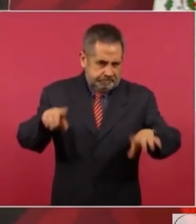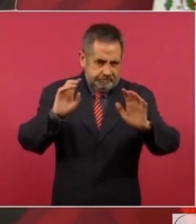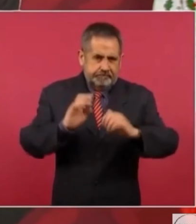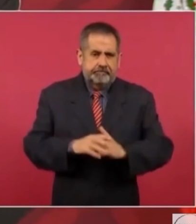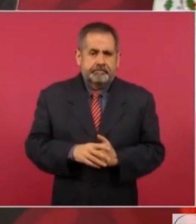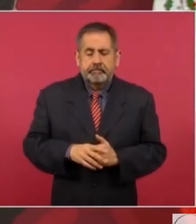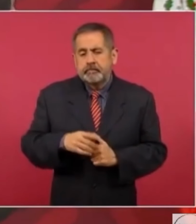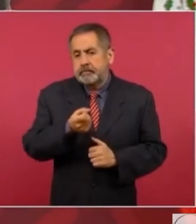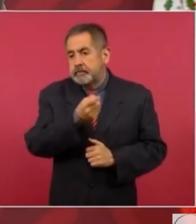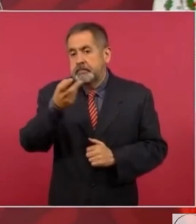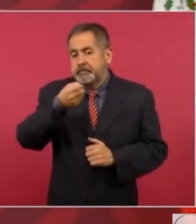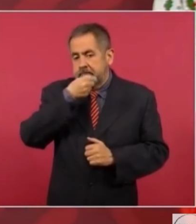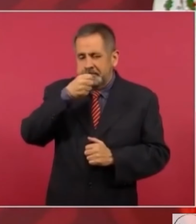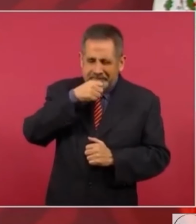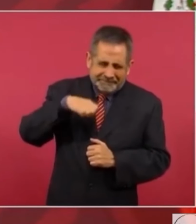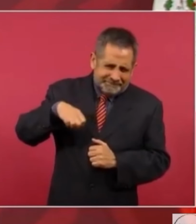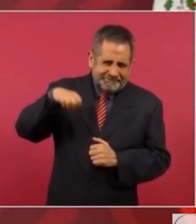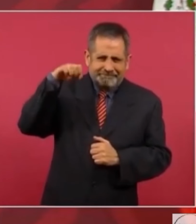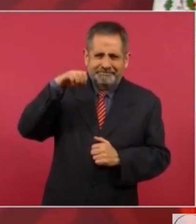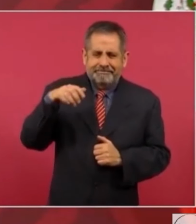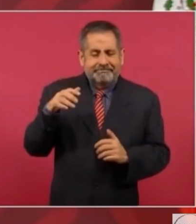por edad,